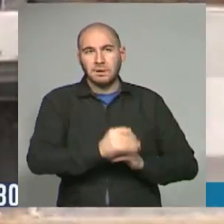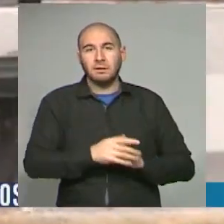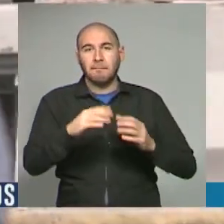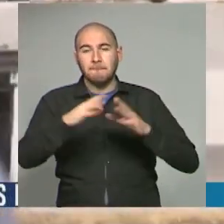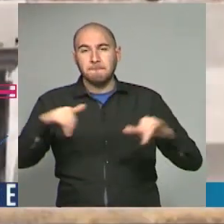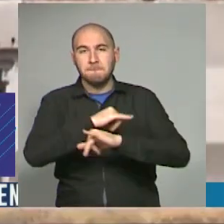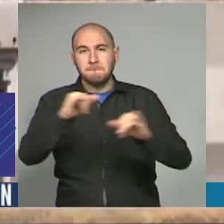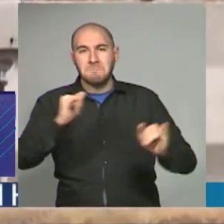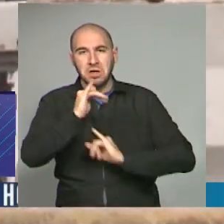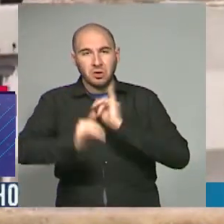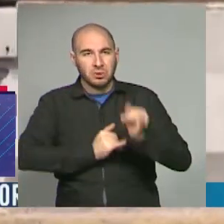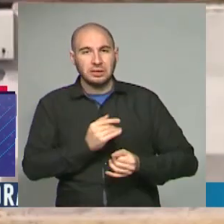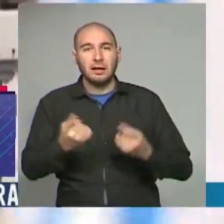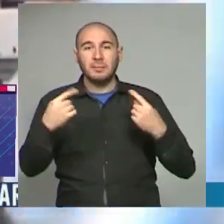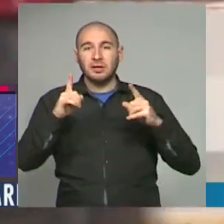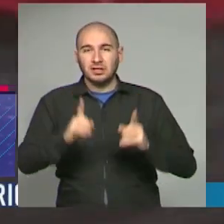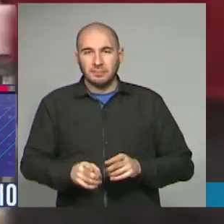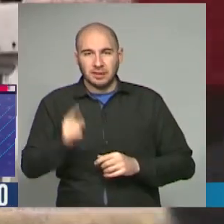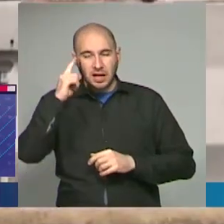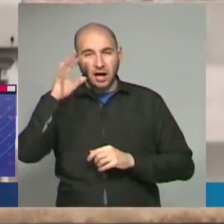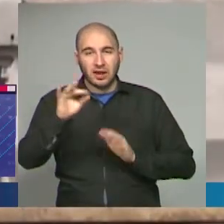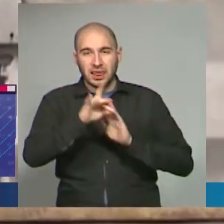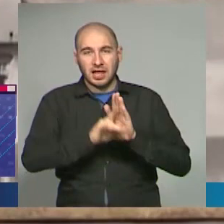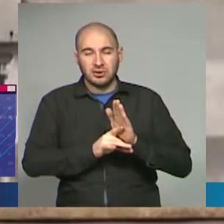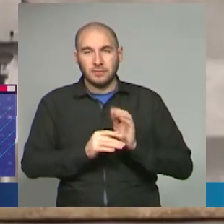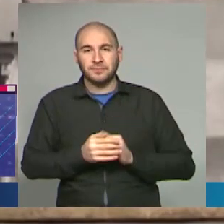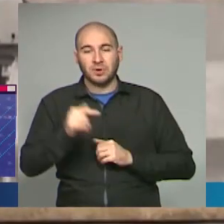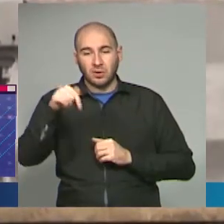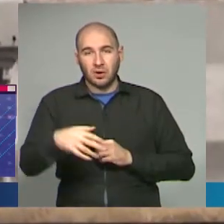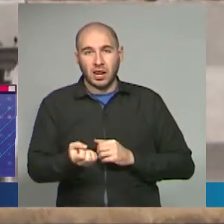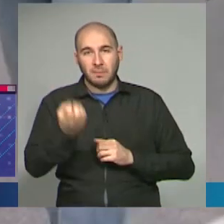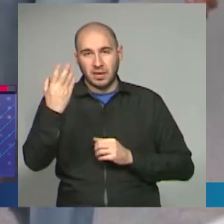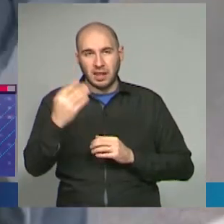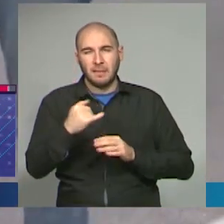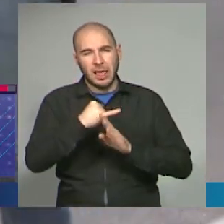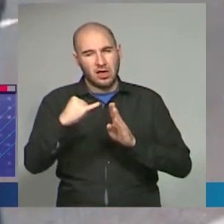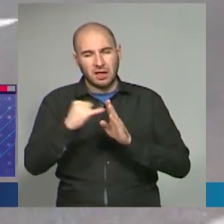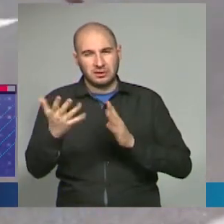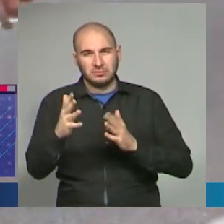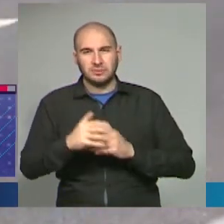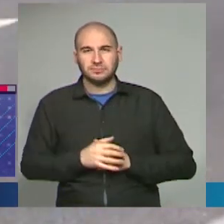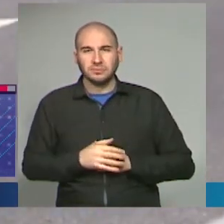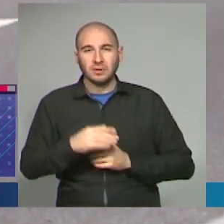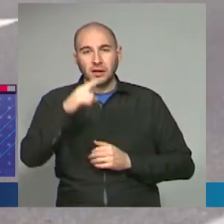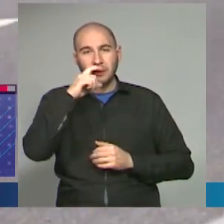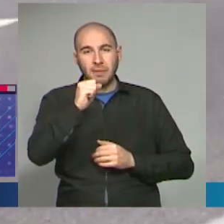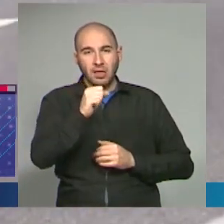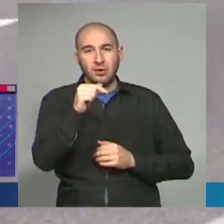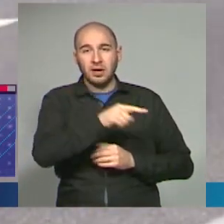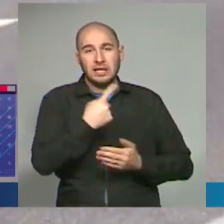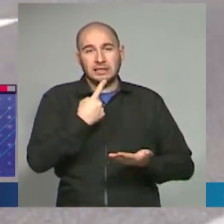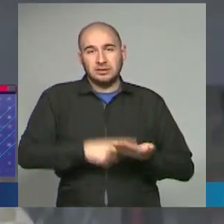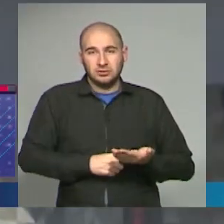internacionales hablaban de eso, pero también hay que tener en cuenta un dato, que durante la mañana, ya cerca más del mediodía, Nicolás Maduro